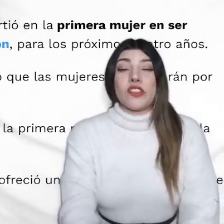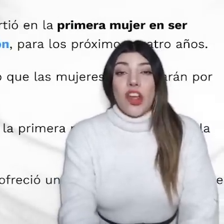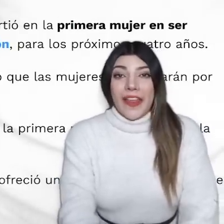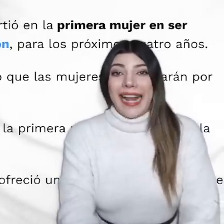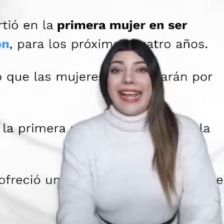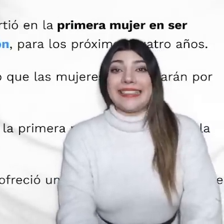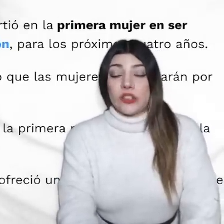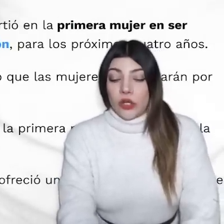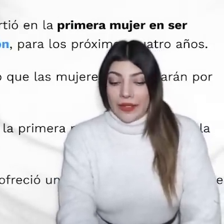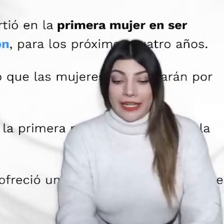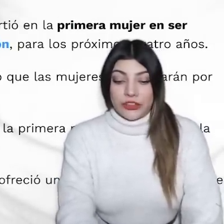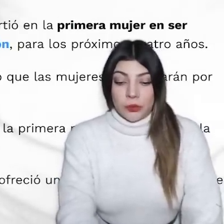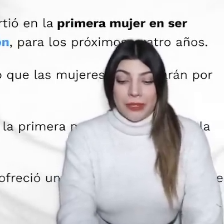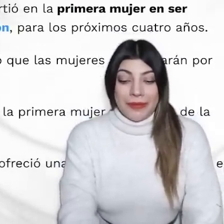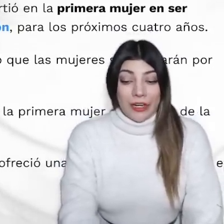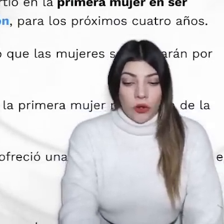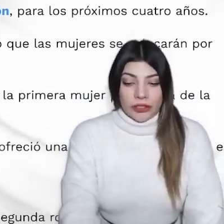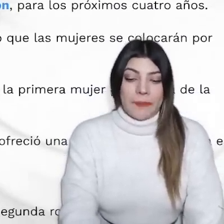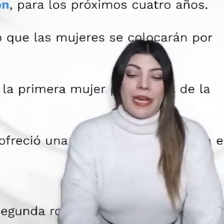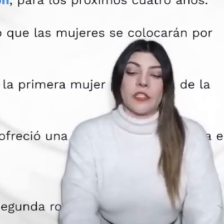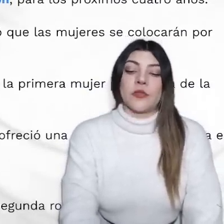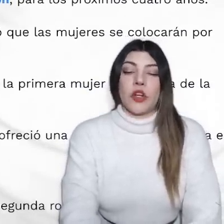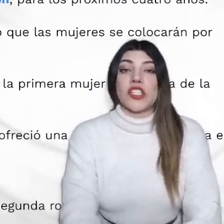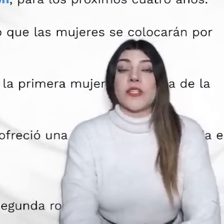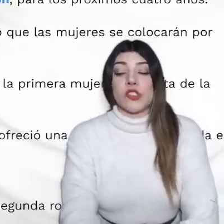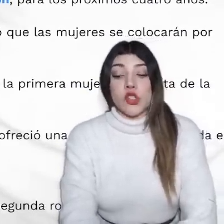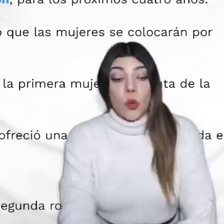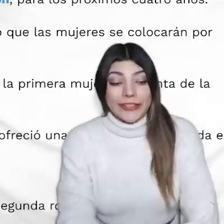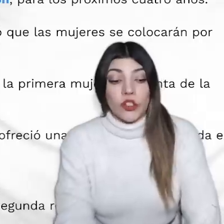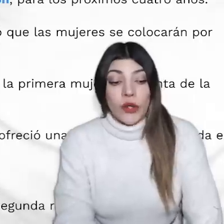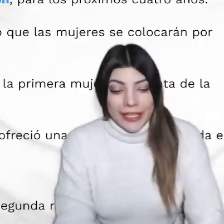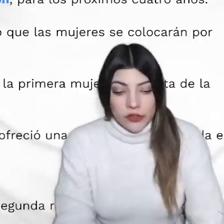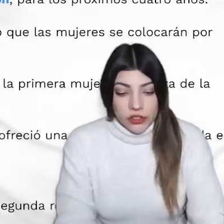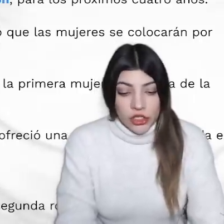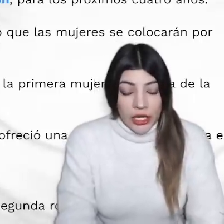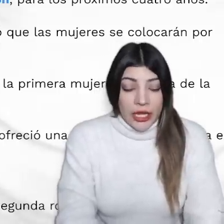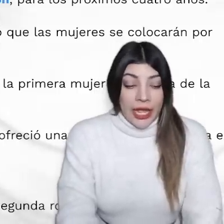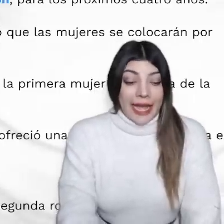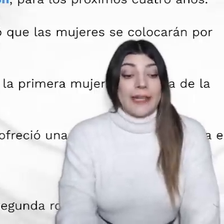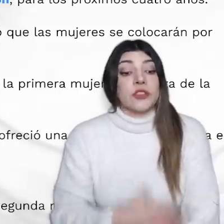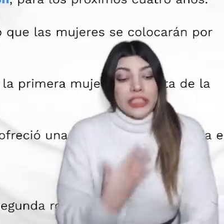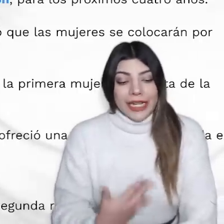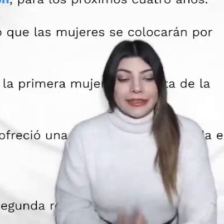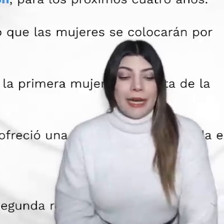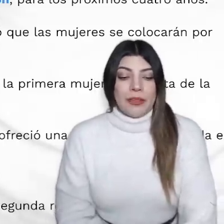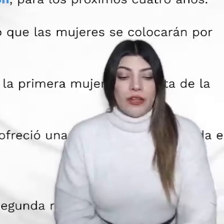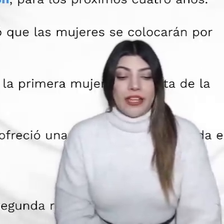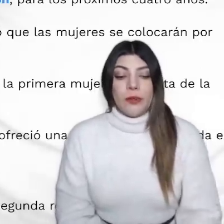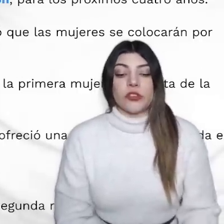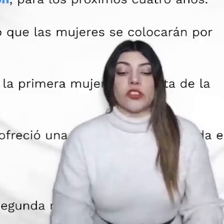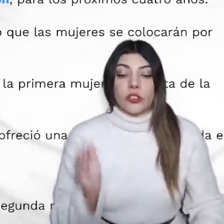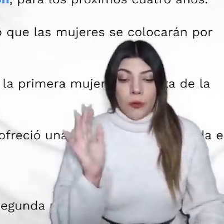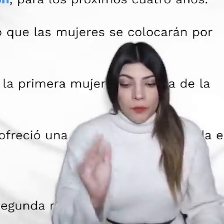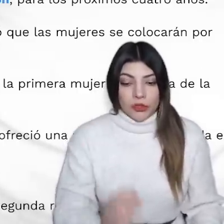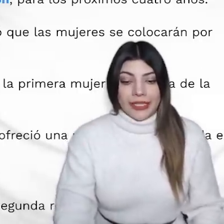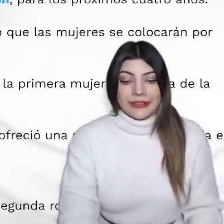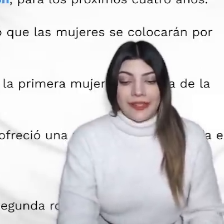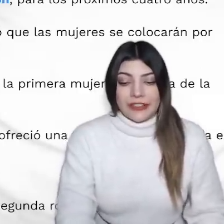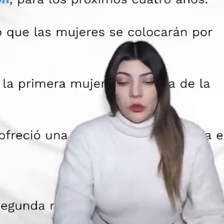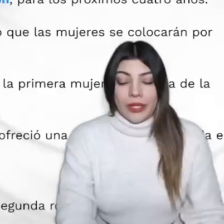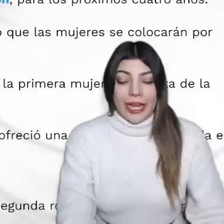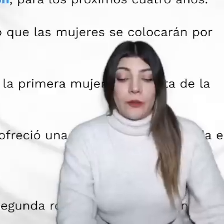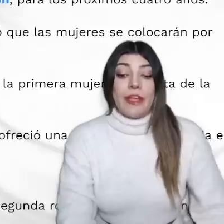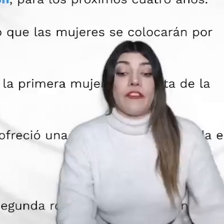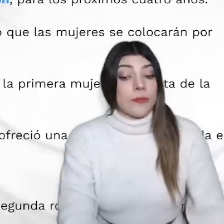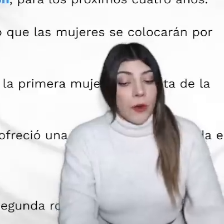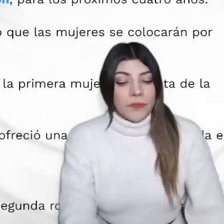en toda la historia de la Suprema Corte para los próximos 4 años. Al anunciarse la mayoría de votos, tomó protesta